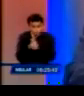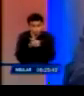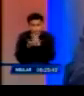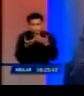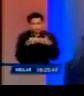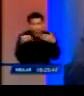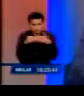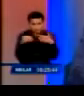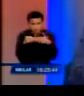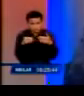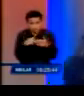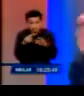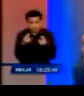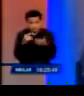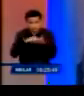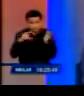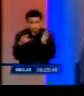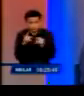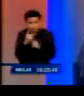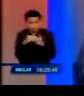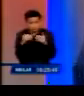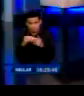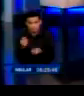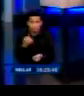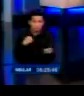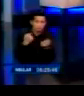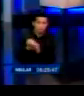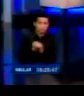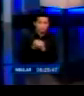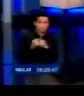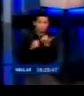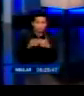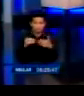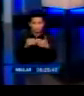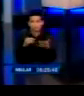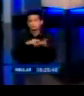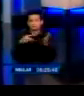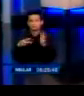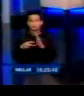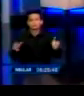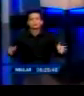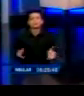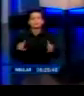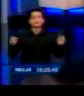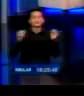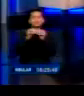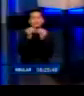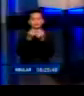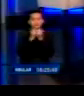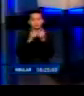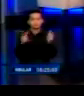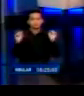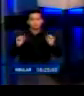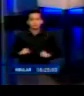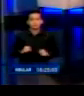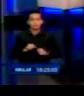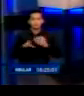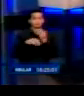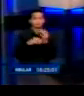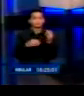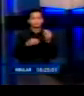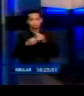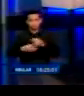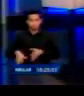de transacción en dinero electrónico está respaldado por un dólar real. La idea es que el sistema financiero le dé esa posibilidad de poder cargar y